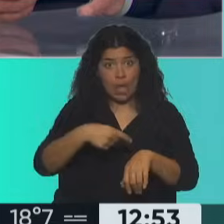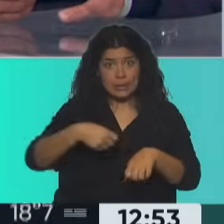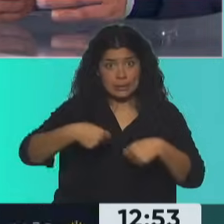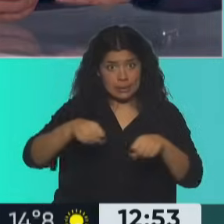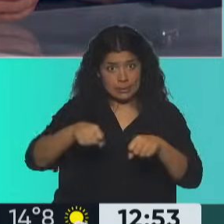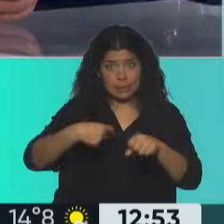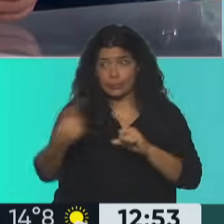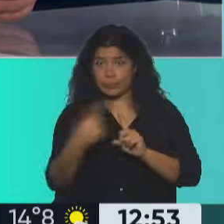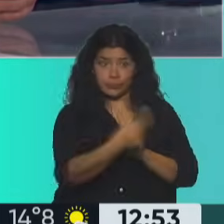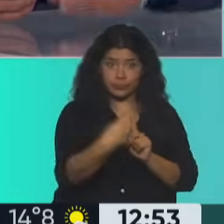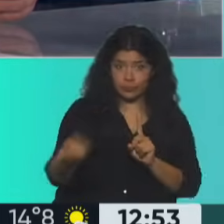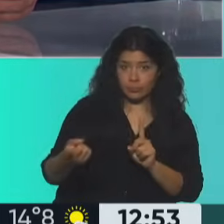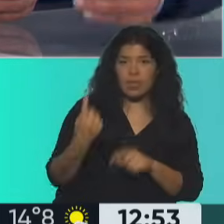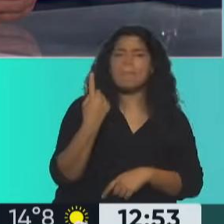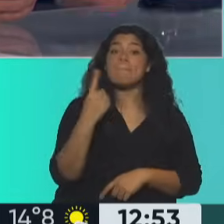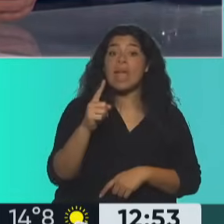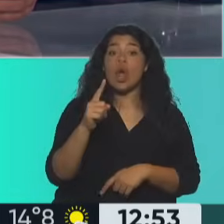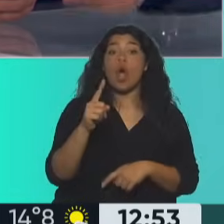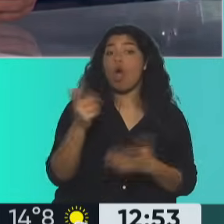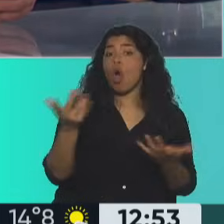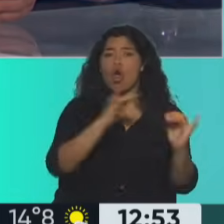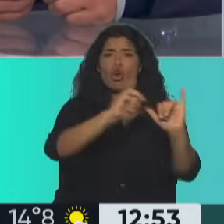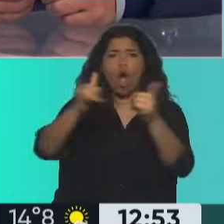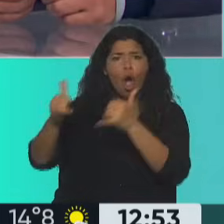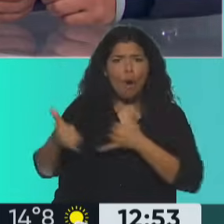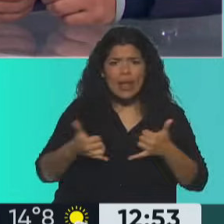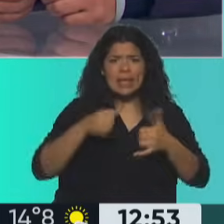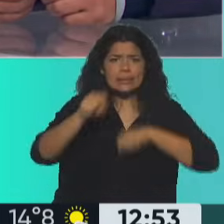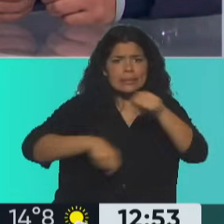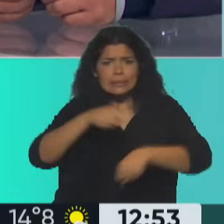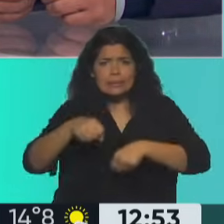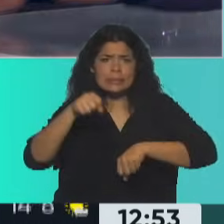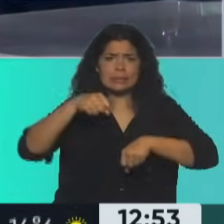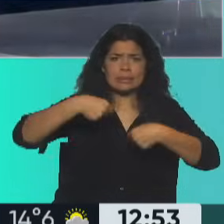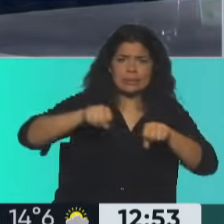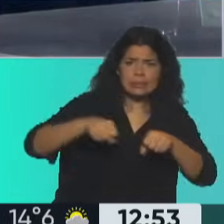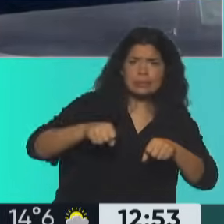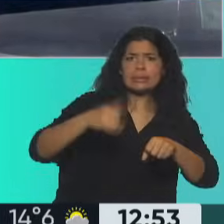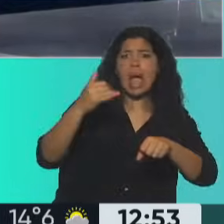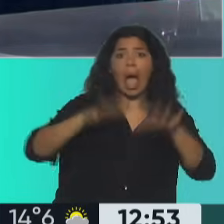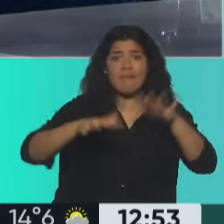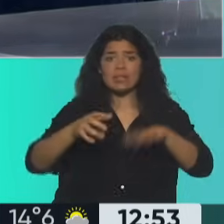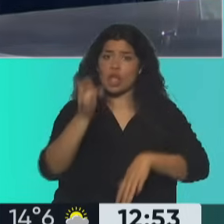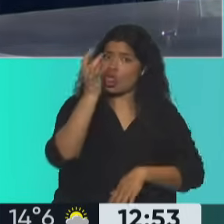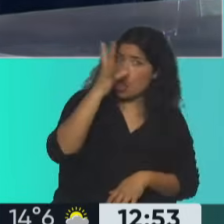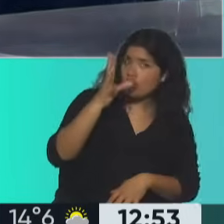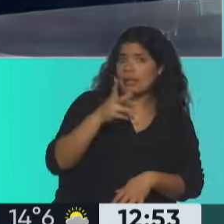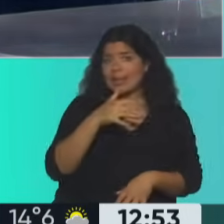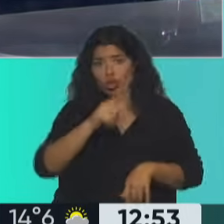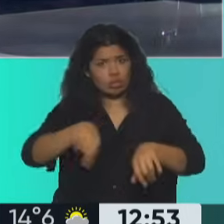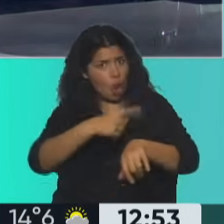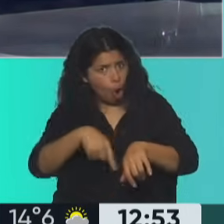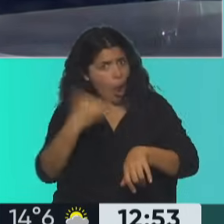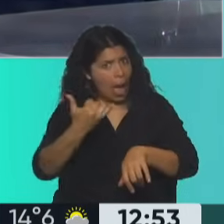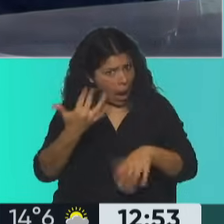es distinto pero chicos de aplicaciones hacen 12 14 horas esa es generan esa cosa del del del